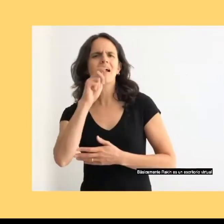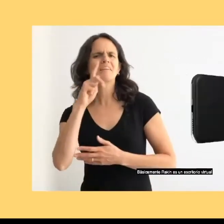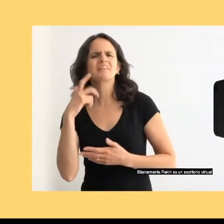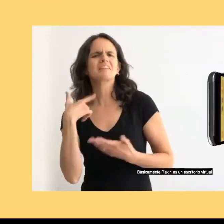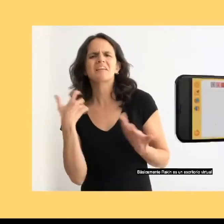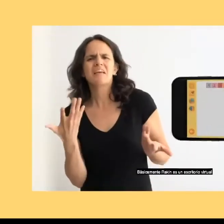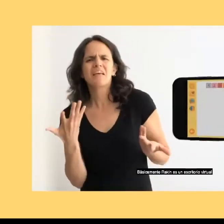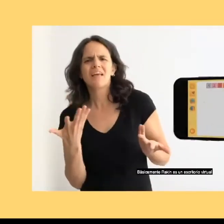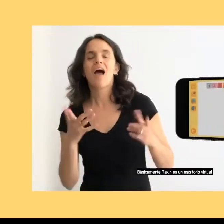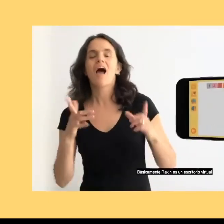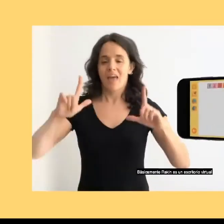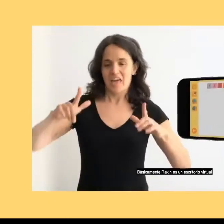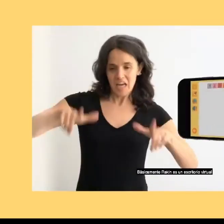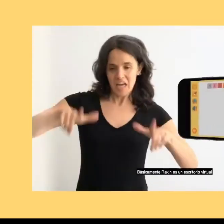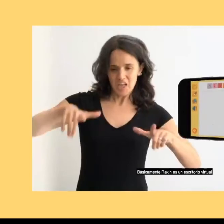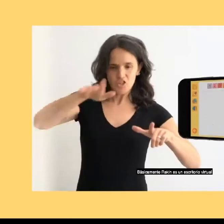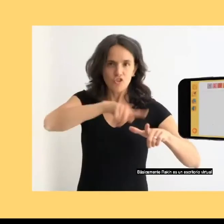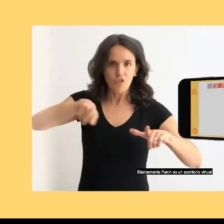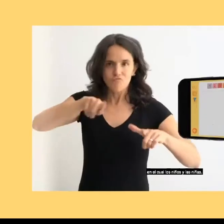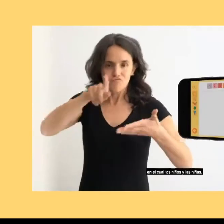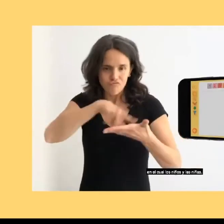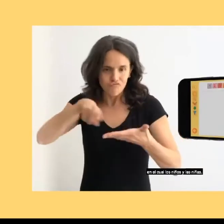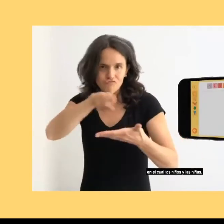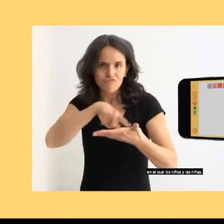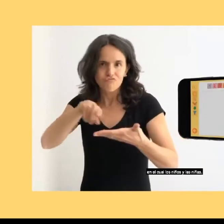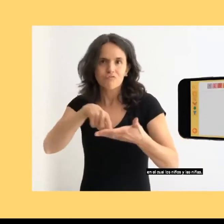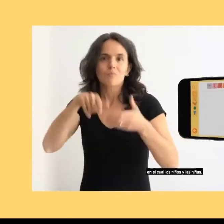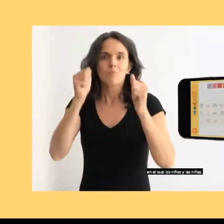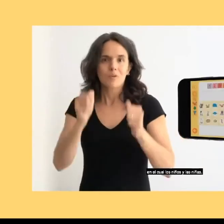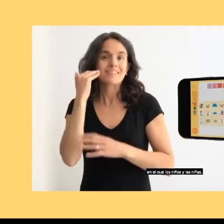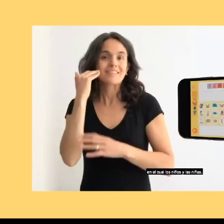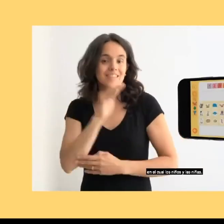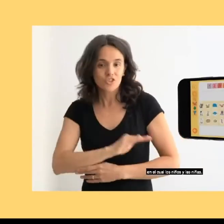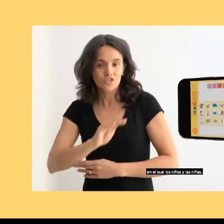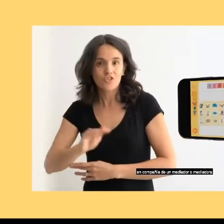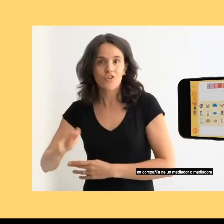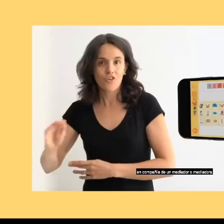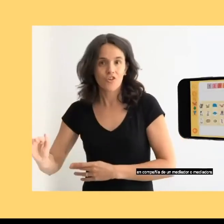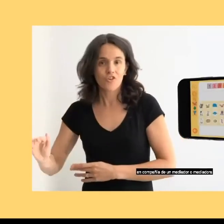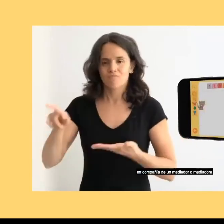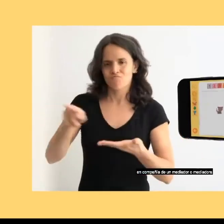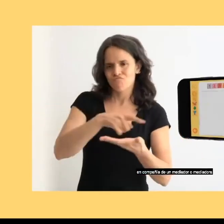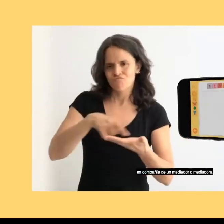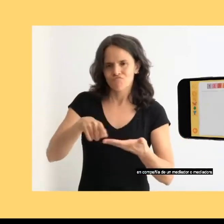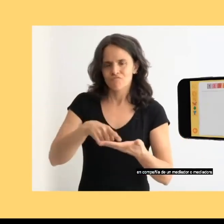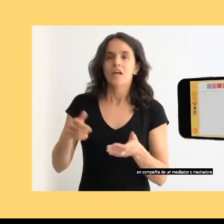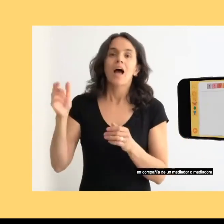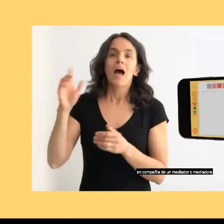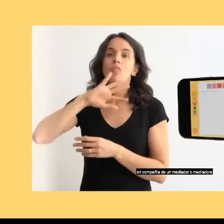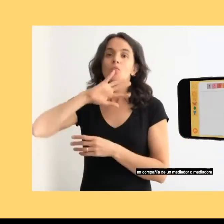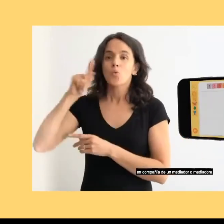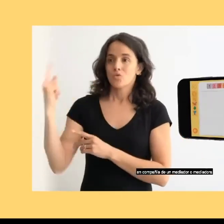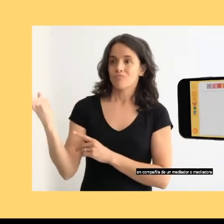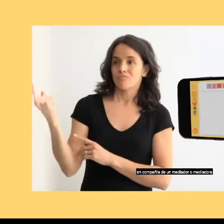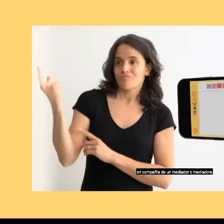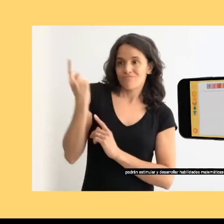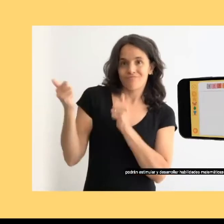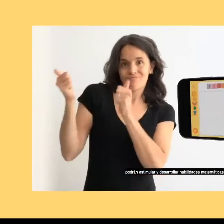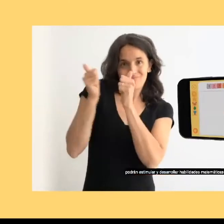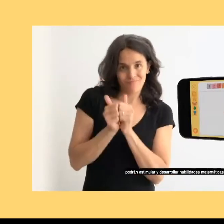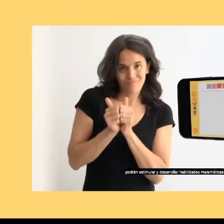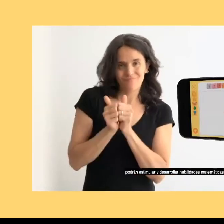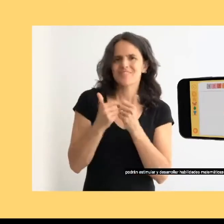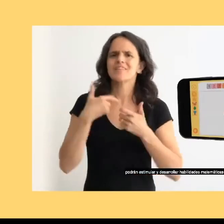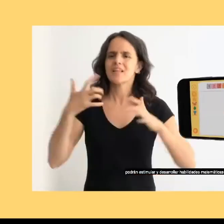Básicamente, Rakin es un escritorio virtual en el cual los niños y las niñas, en compañía de un mediador o mediadora,